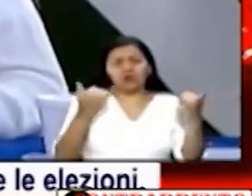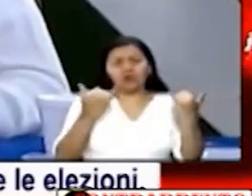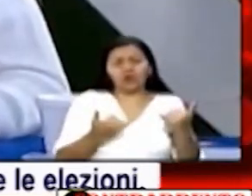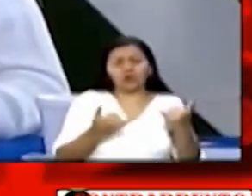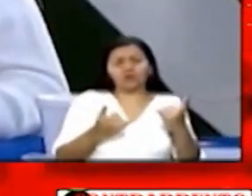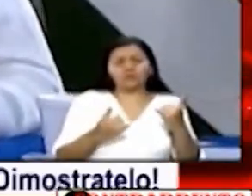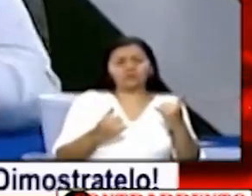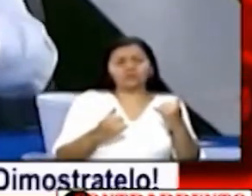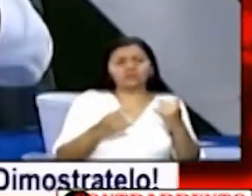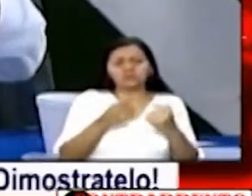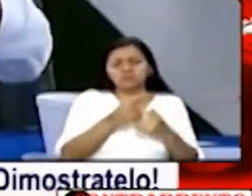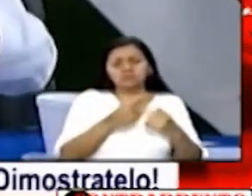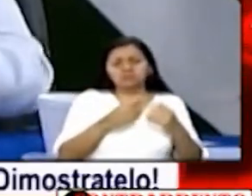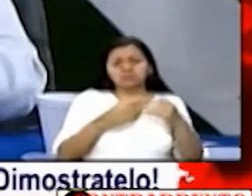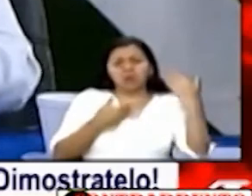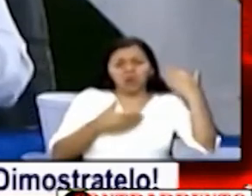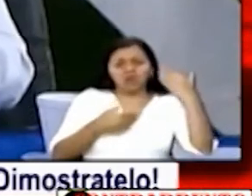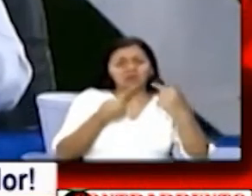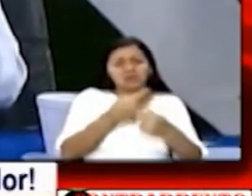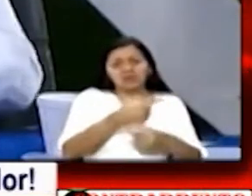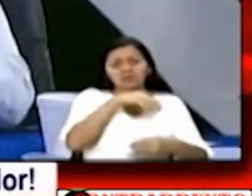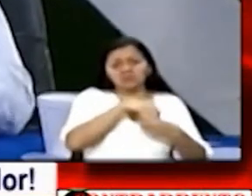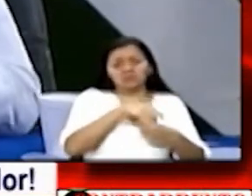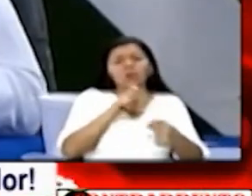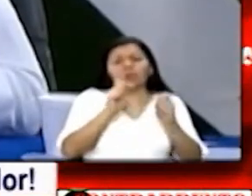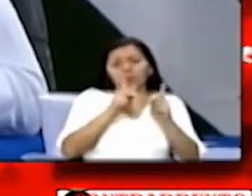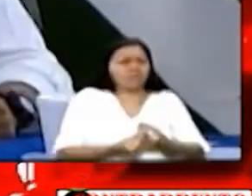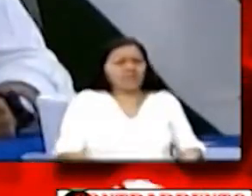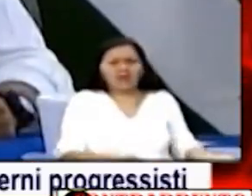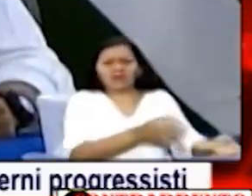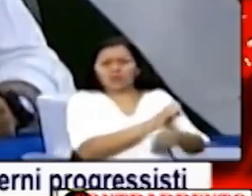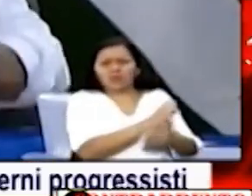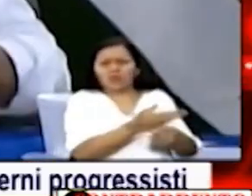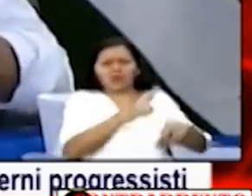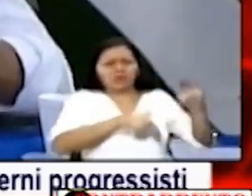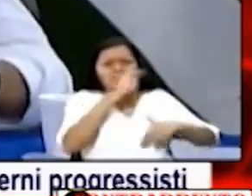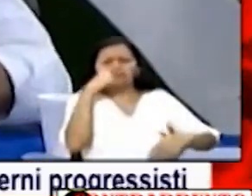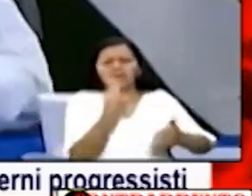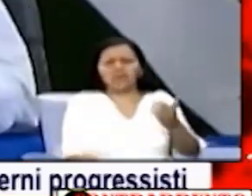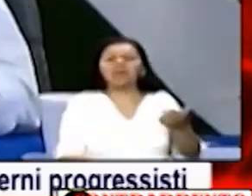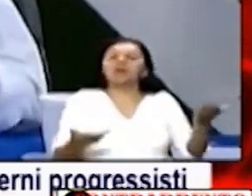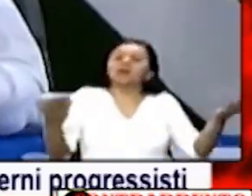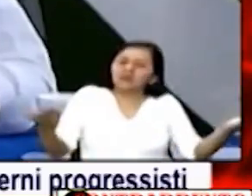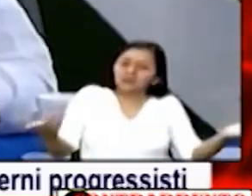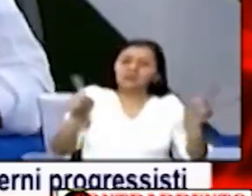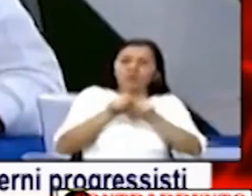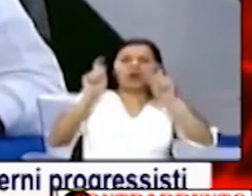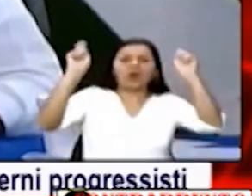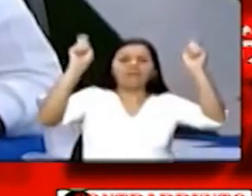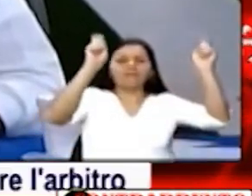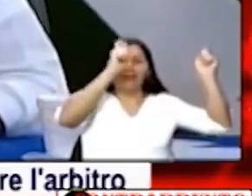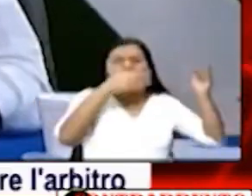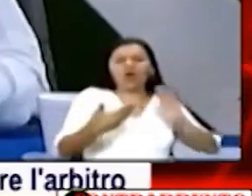ganar elecciones. Que perseguidos políticos, etcétera, demuestren. Lo mismo dicen de Ecuador. Hay toda una campaña de desprestigio contra los gobiernos